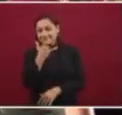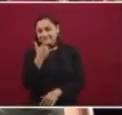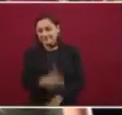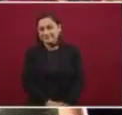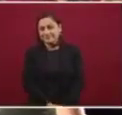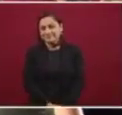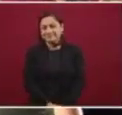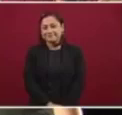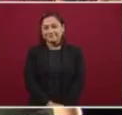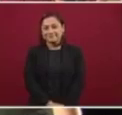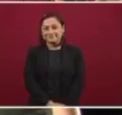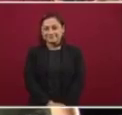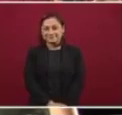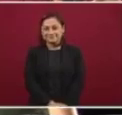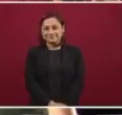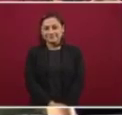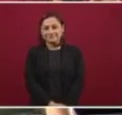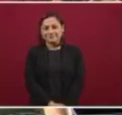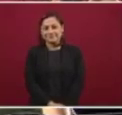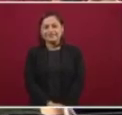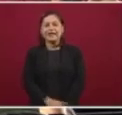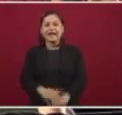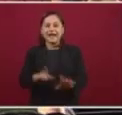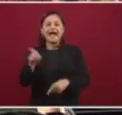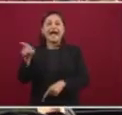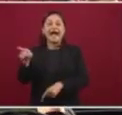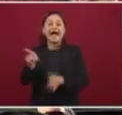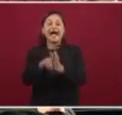¿Eh? Ah, fue reforma.